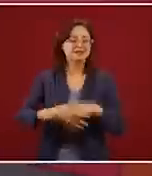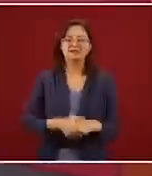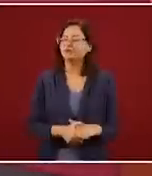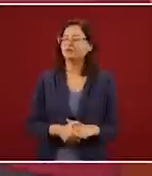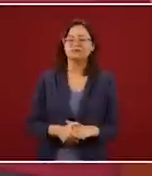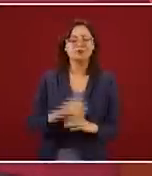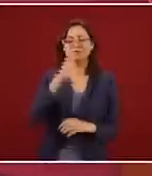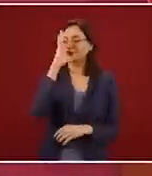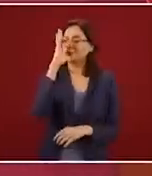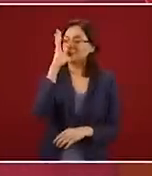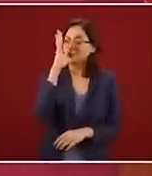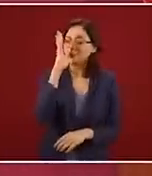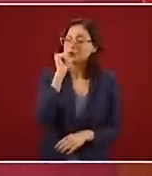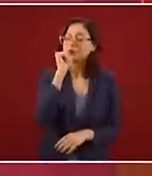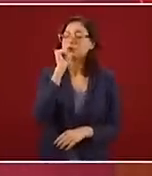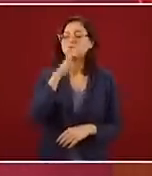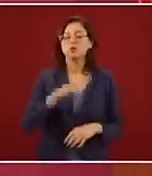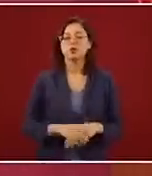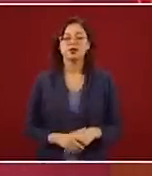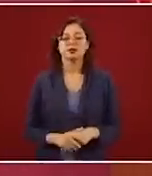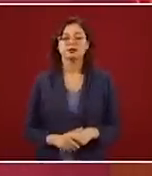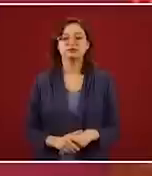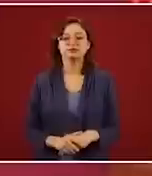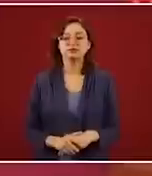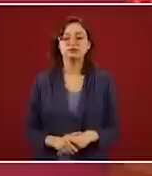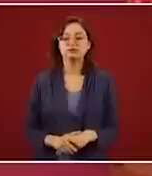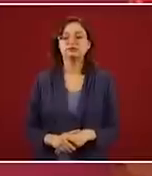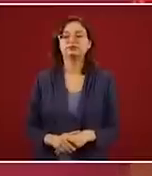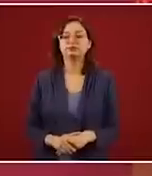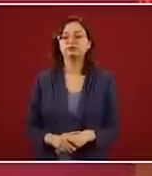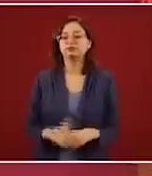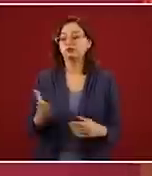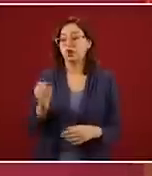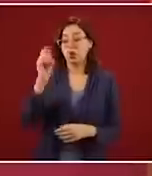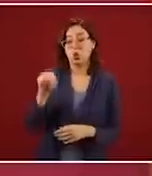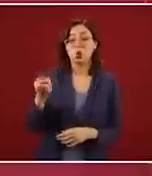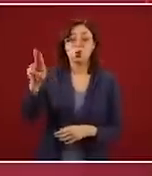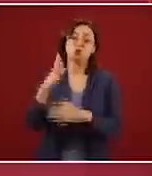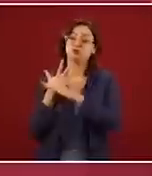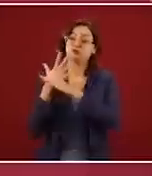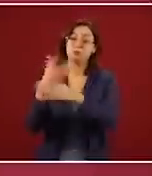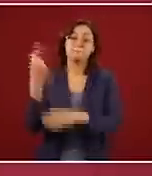entregar a un precio por abajo del avalúo.